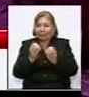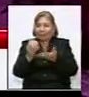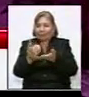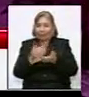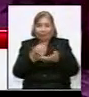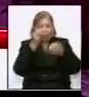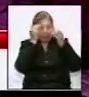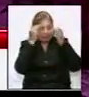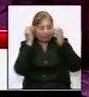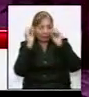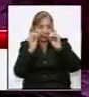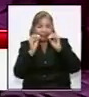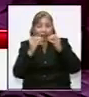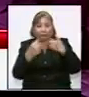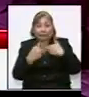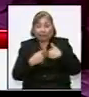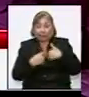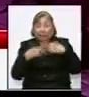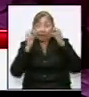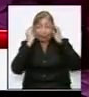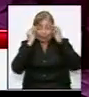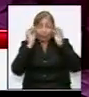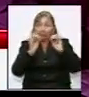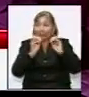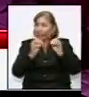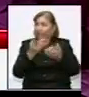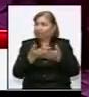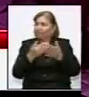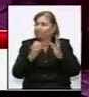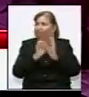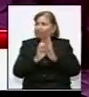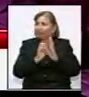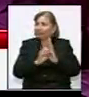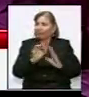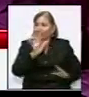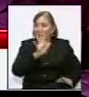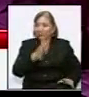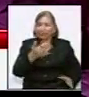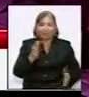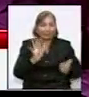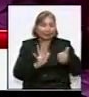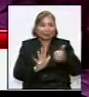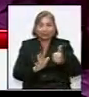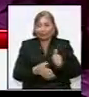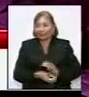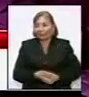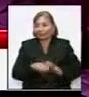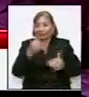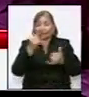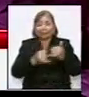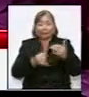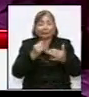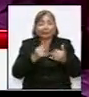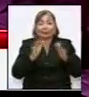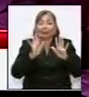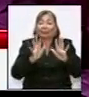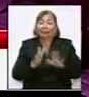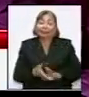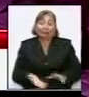sugerencias porque yo también he hecho sugerencias respecto al inciso 5 del artículo 6 que garanticen la unidad par del artículo